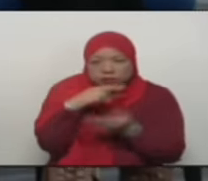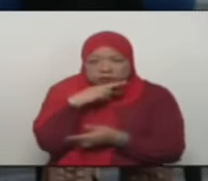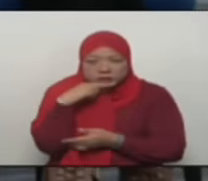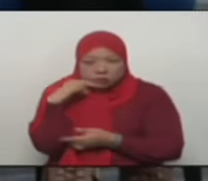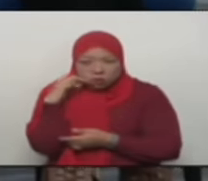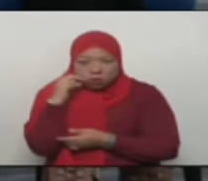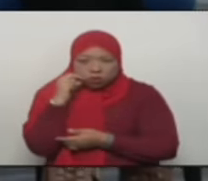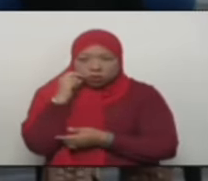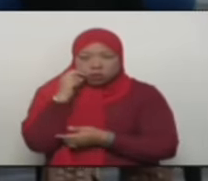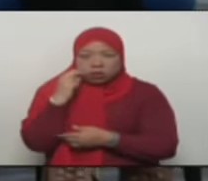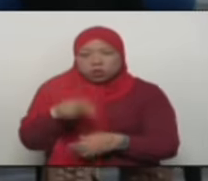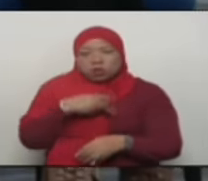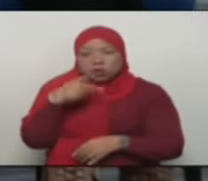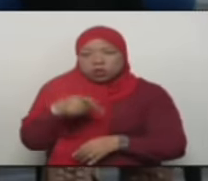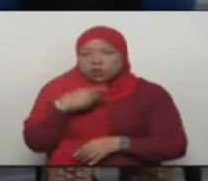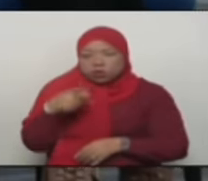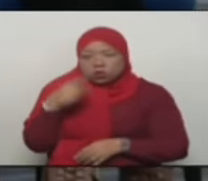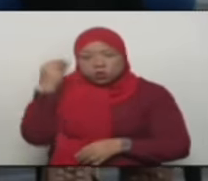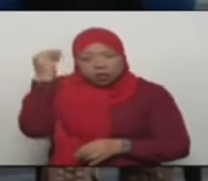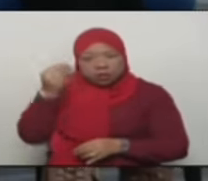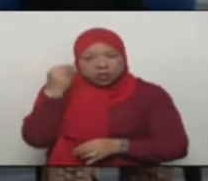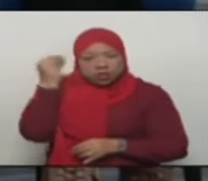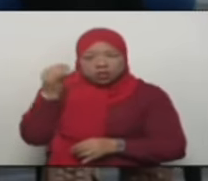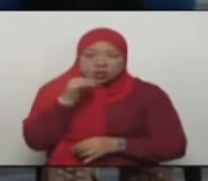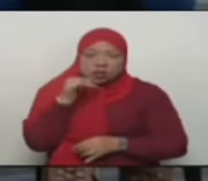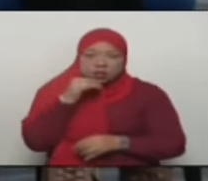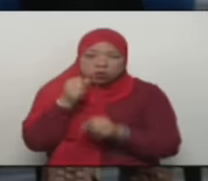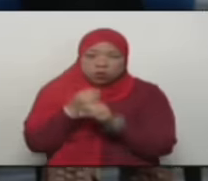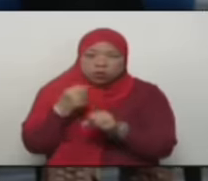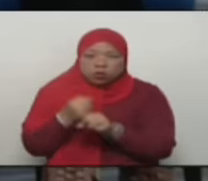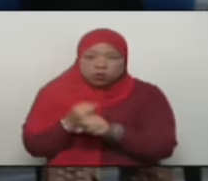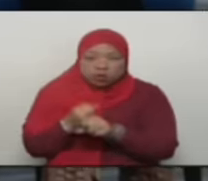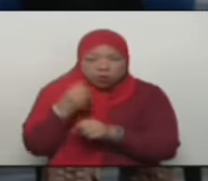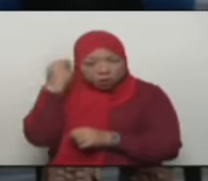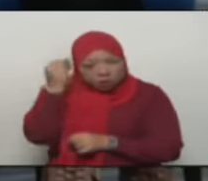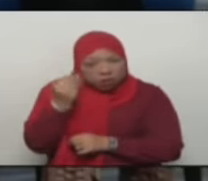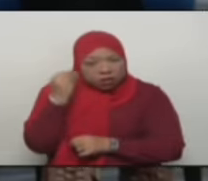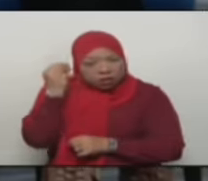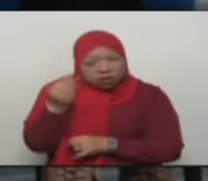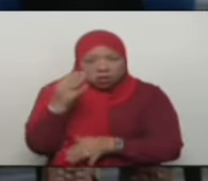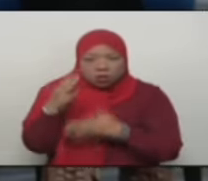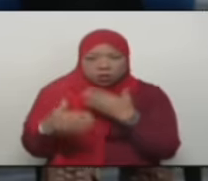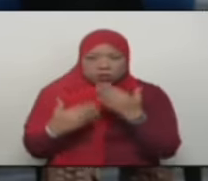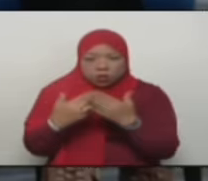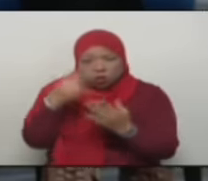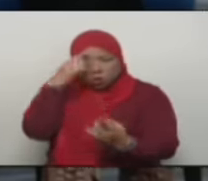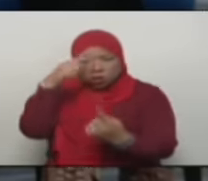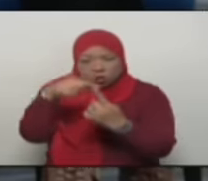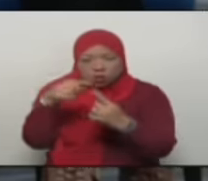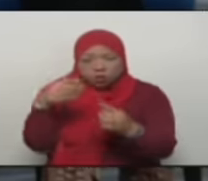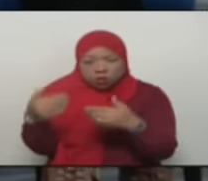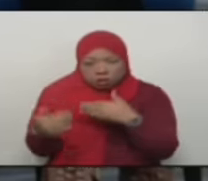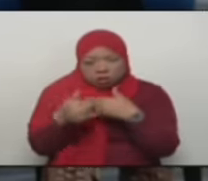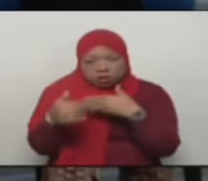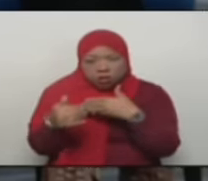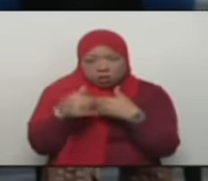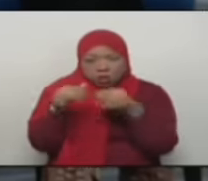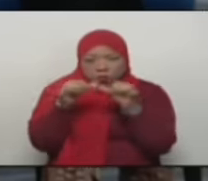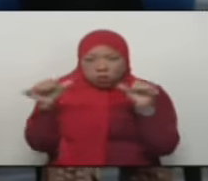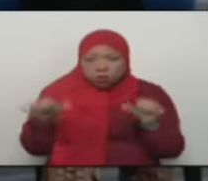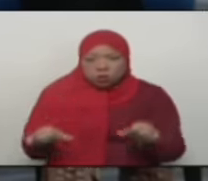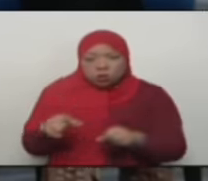tal postura política que esta otra postura política. Es la capacidad de discernimiento. Hacia allá está dirigido el ataque. Y como usted bien